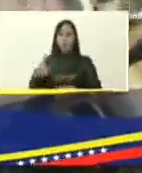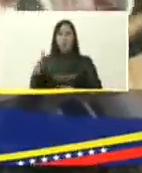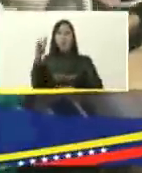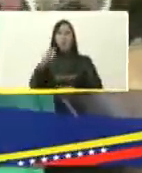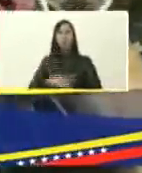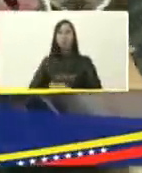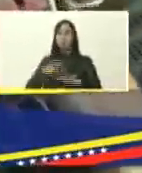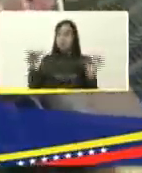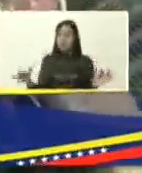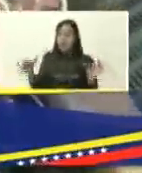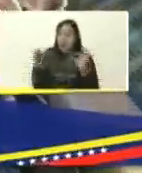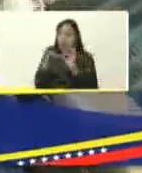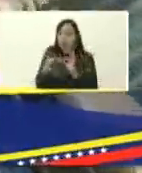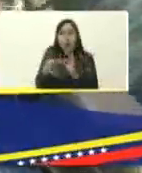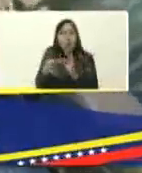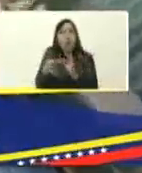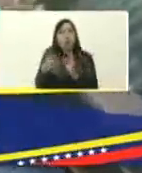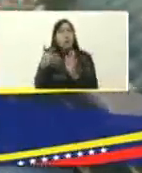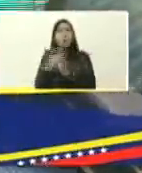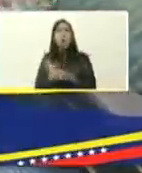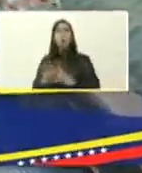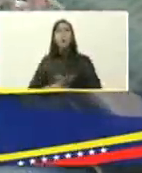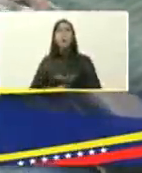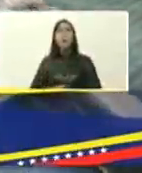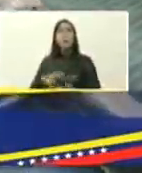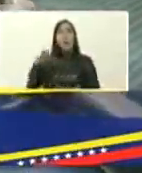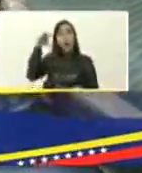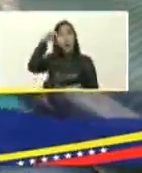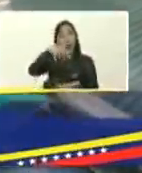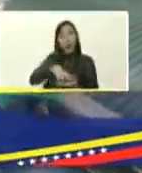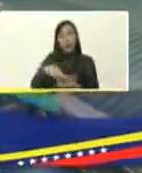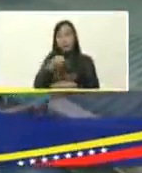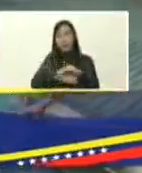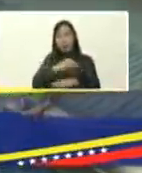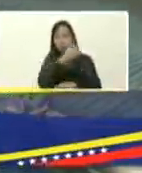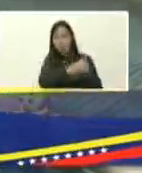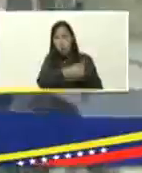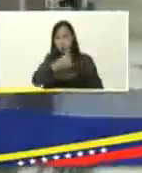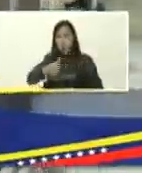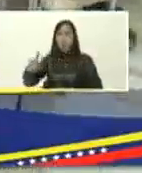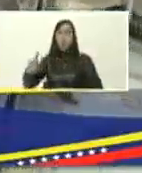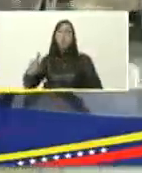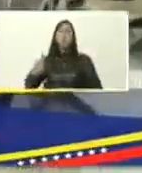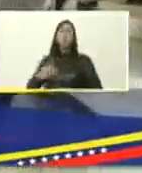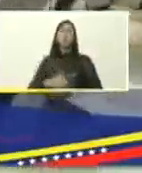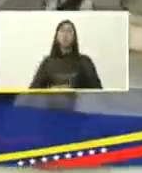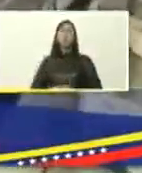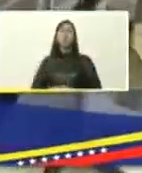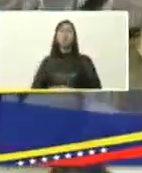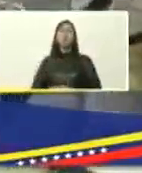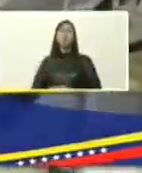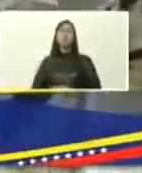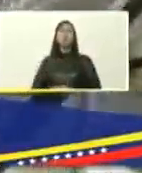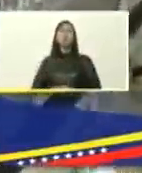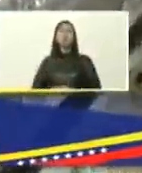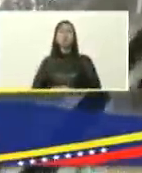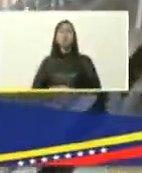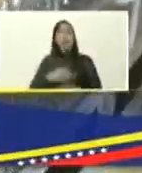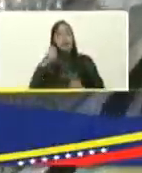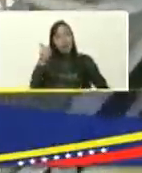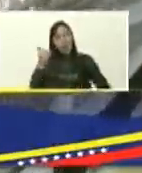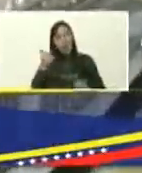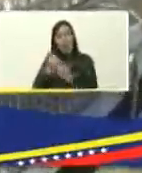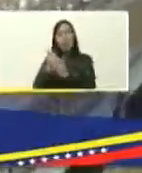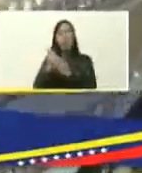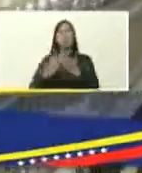sí, con el Estado, con los ministerios, que bien tienen en acompañar